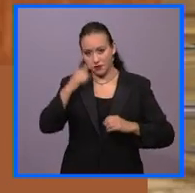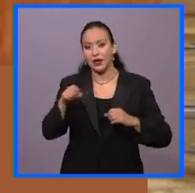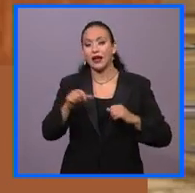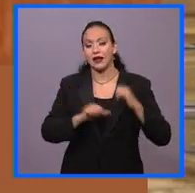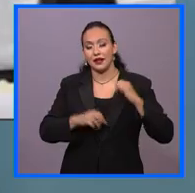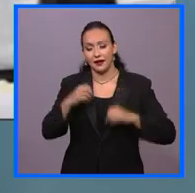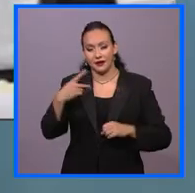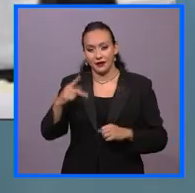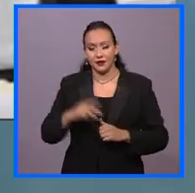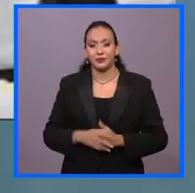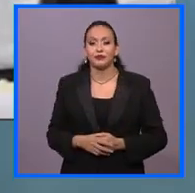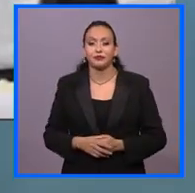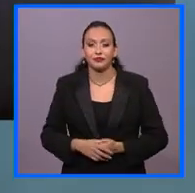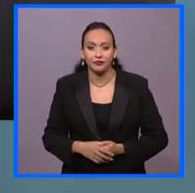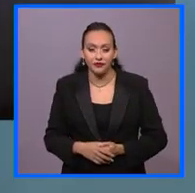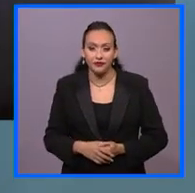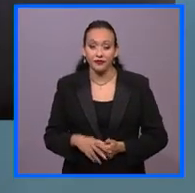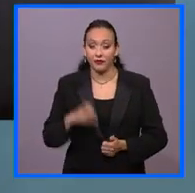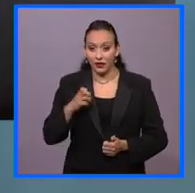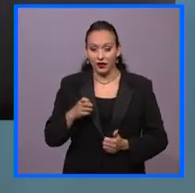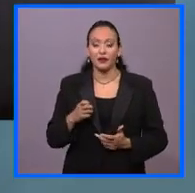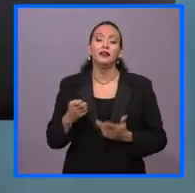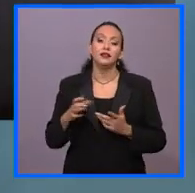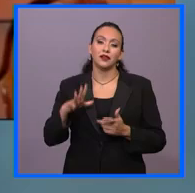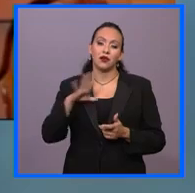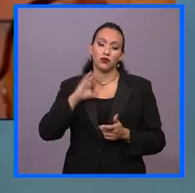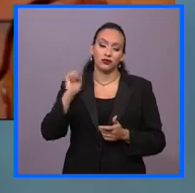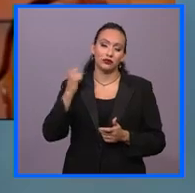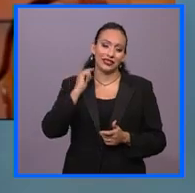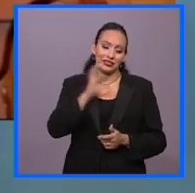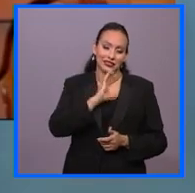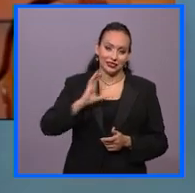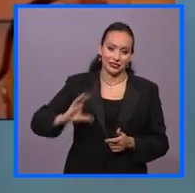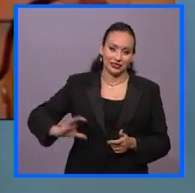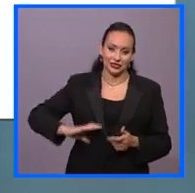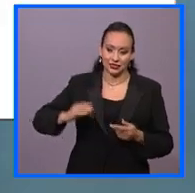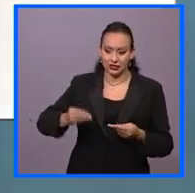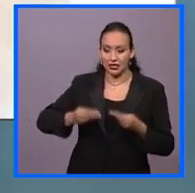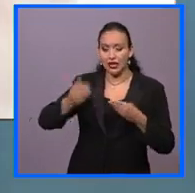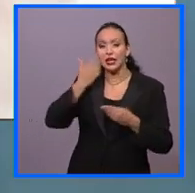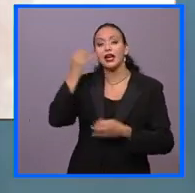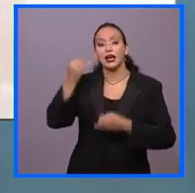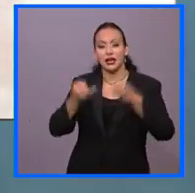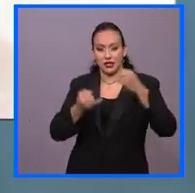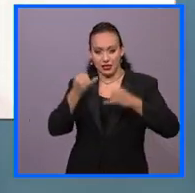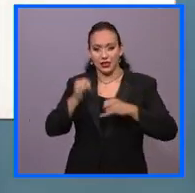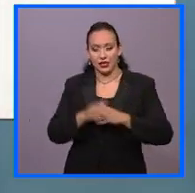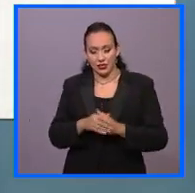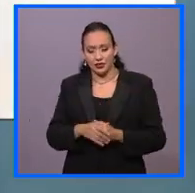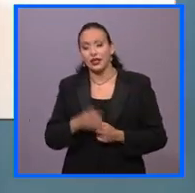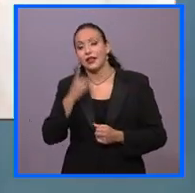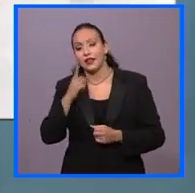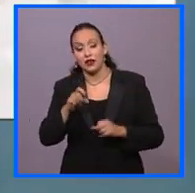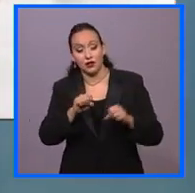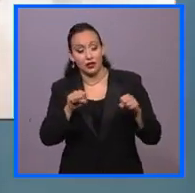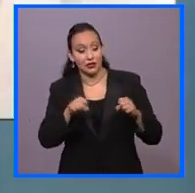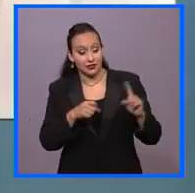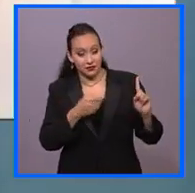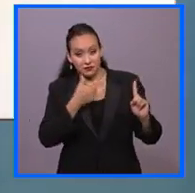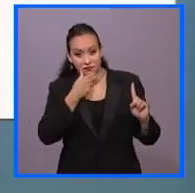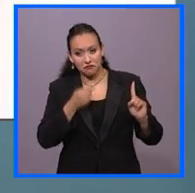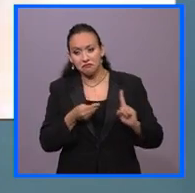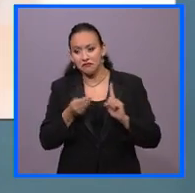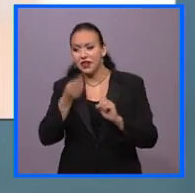local. Así, desestimó la impugnación de un excandidato a juez, quien de acuerdo con la sala se limitó a repetir